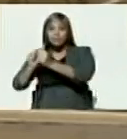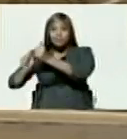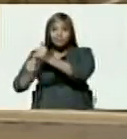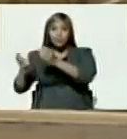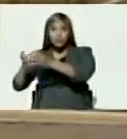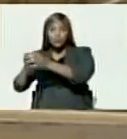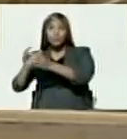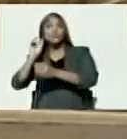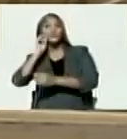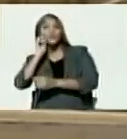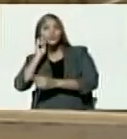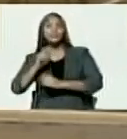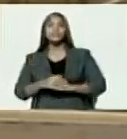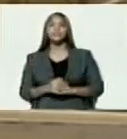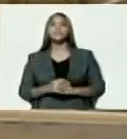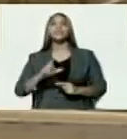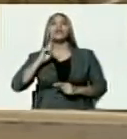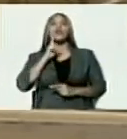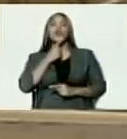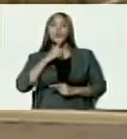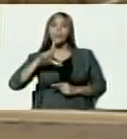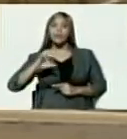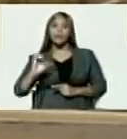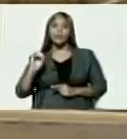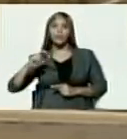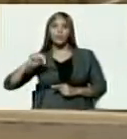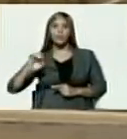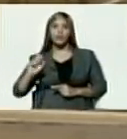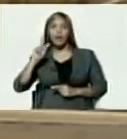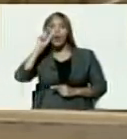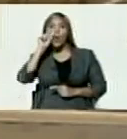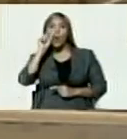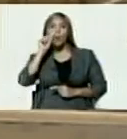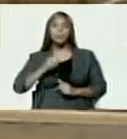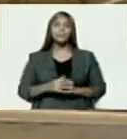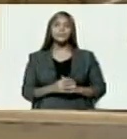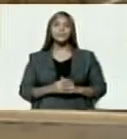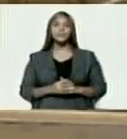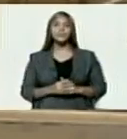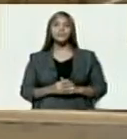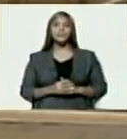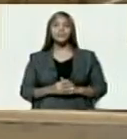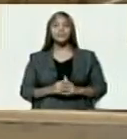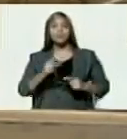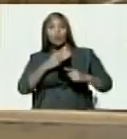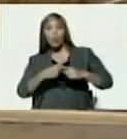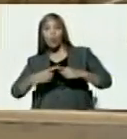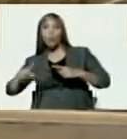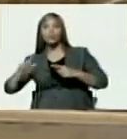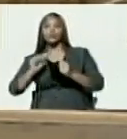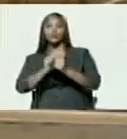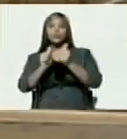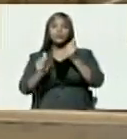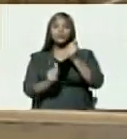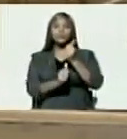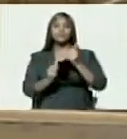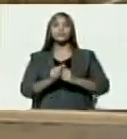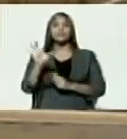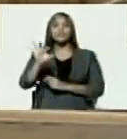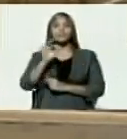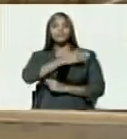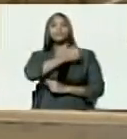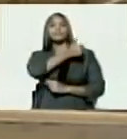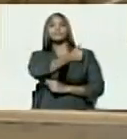electoral, el ciudadano Leonel Enrique Parica Hernández. Como segundo suplente, a rector